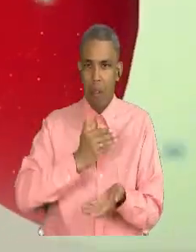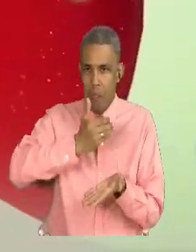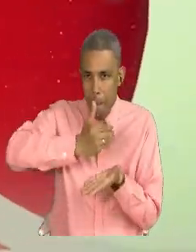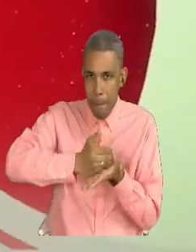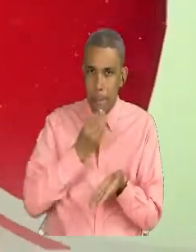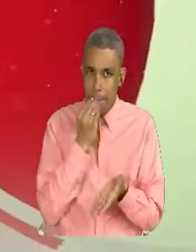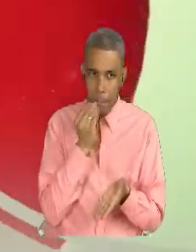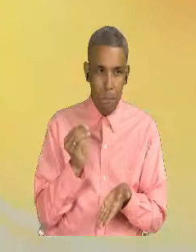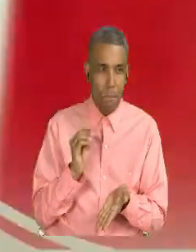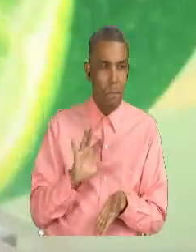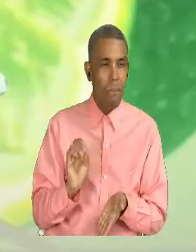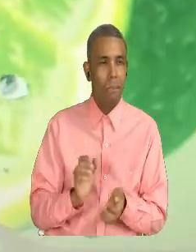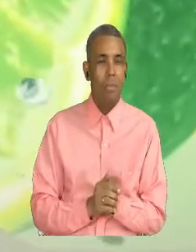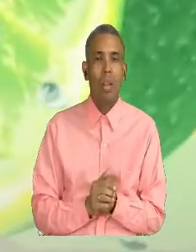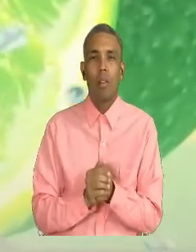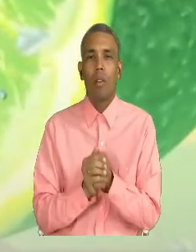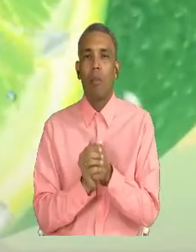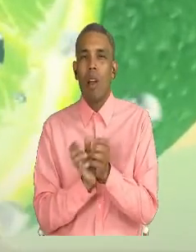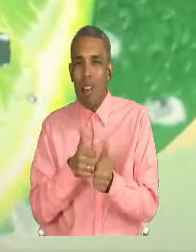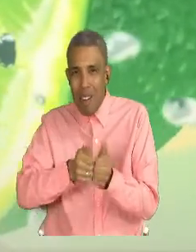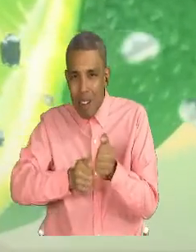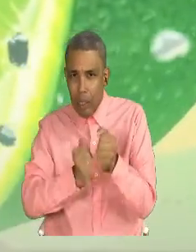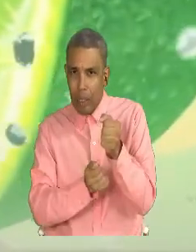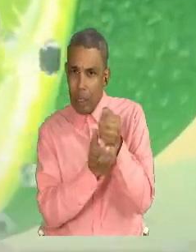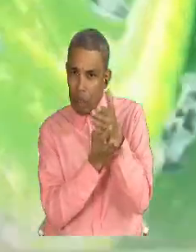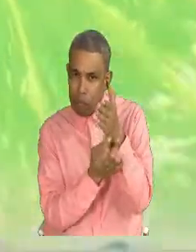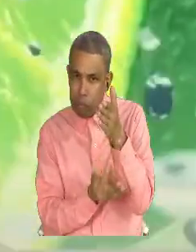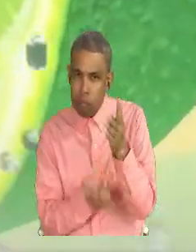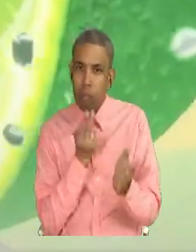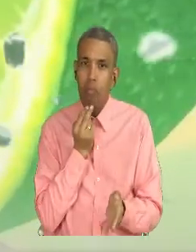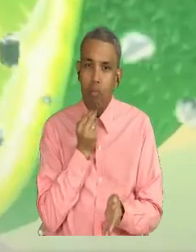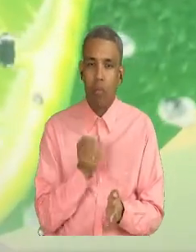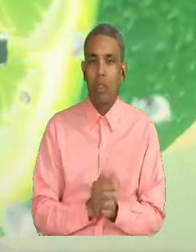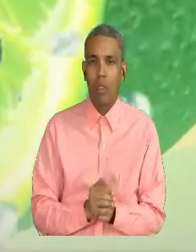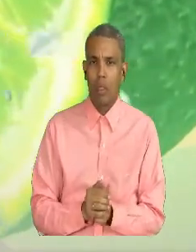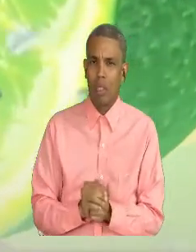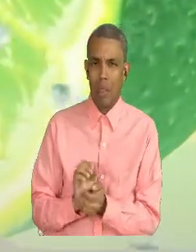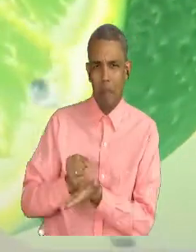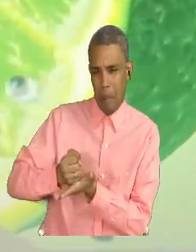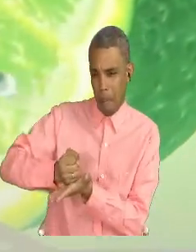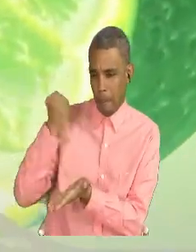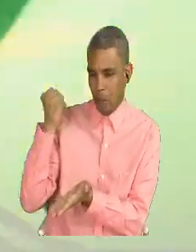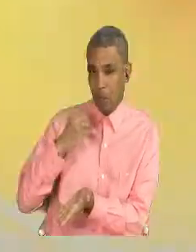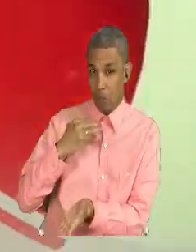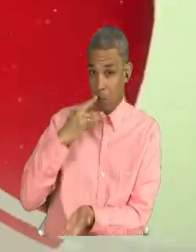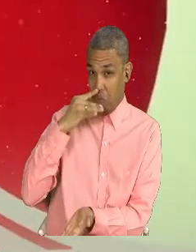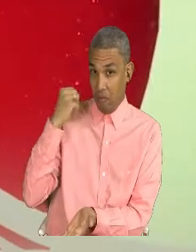leche, 50 gramos de mostaza y hierbabuena al gusto.